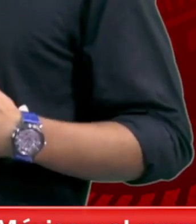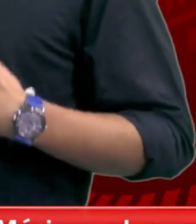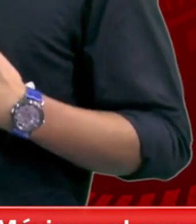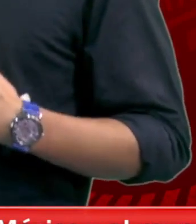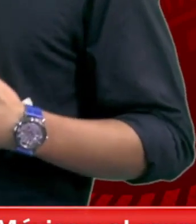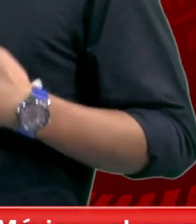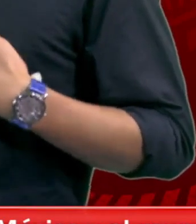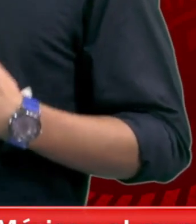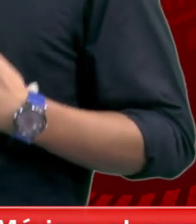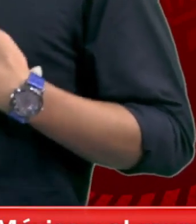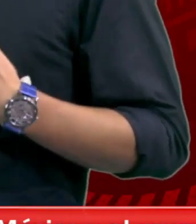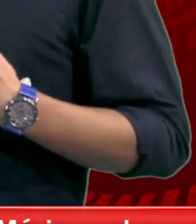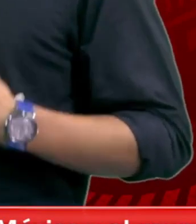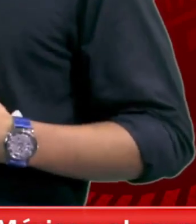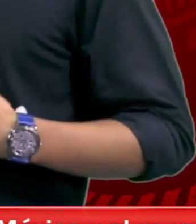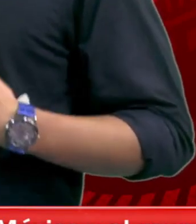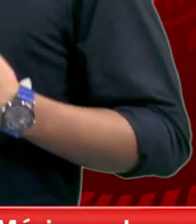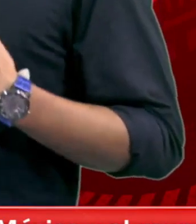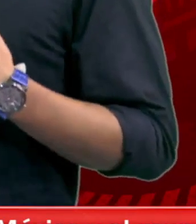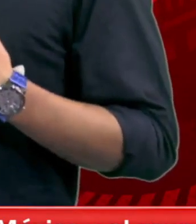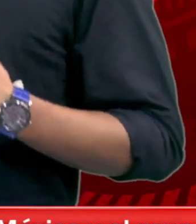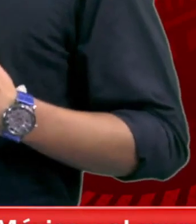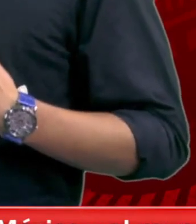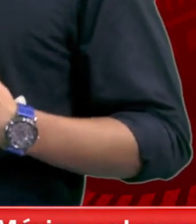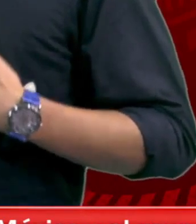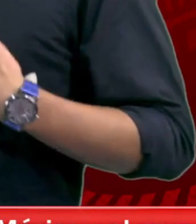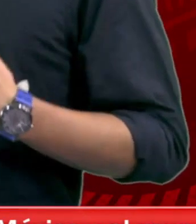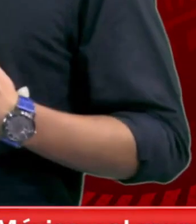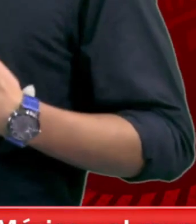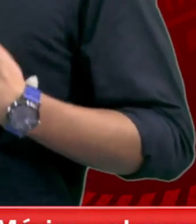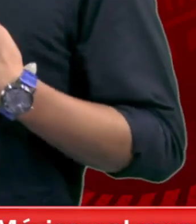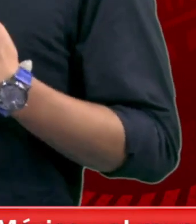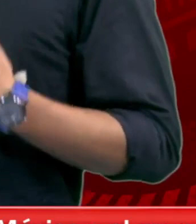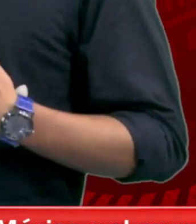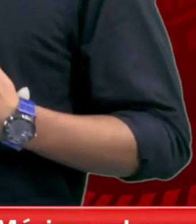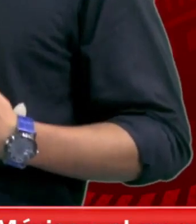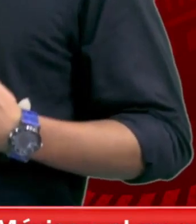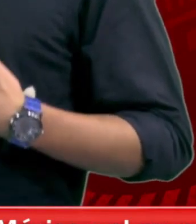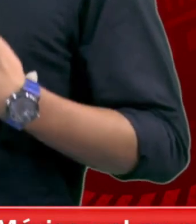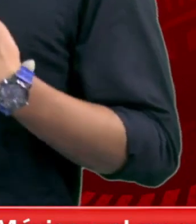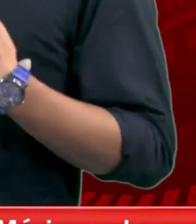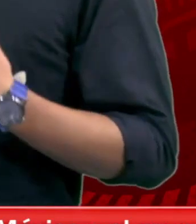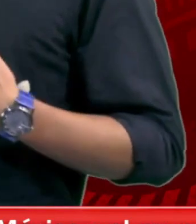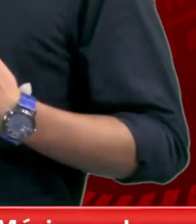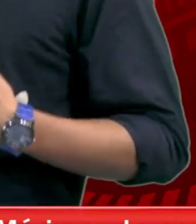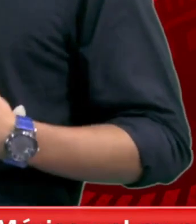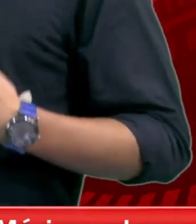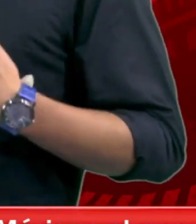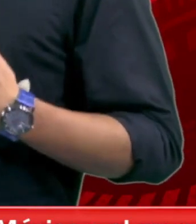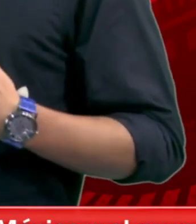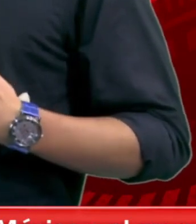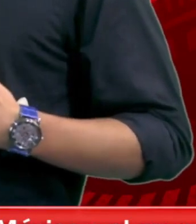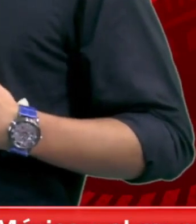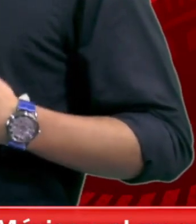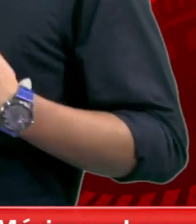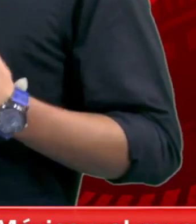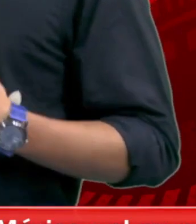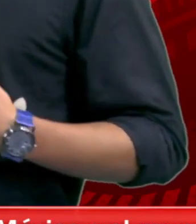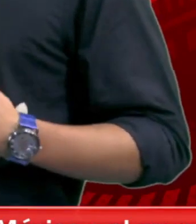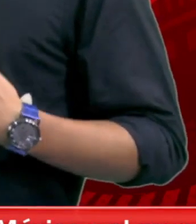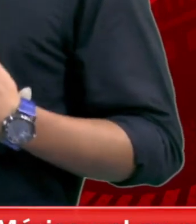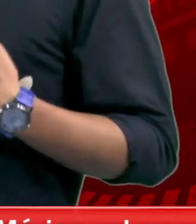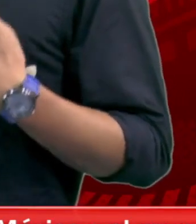República, Alejandro Gertz Manero, determinar parte de esos recursos a la campaña para prevenir